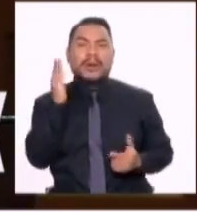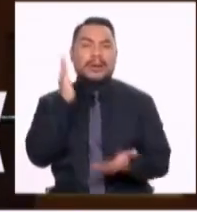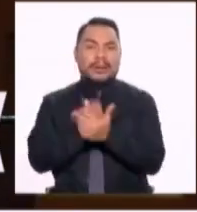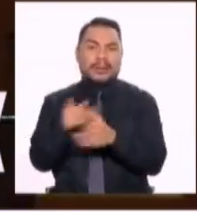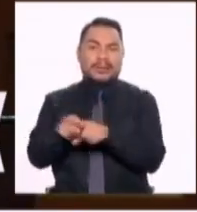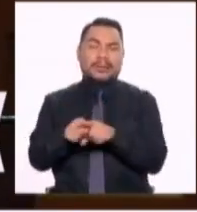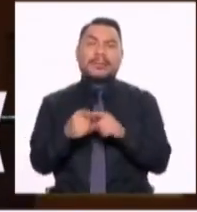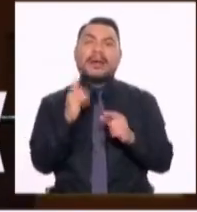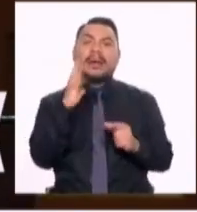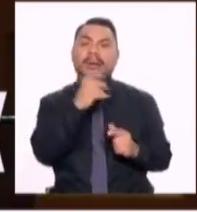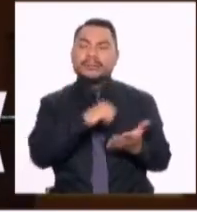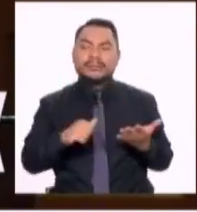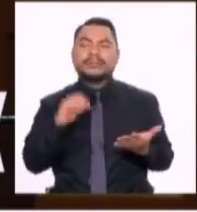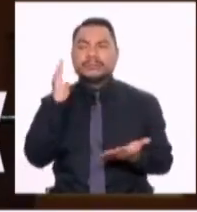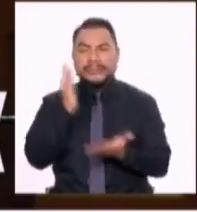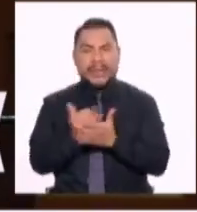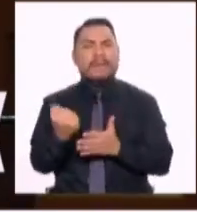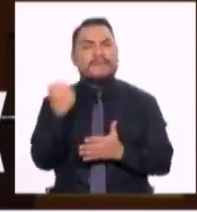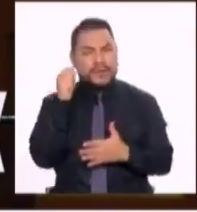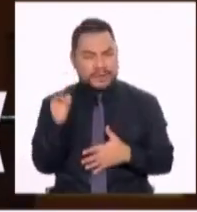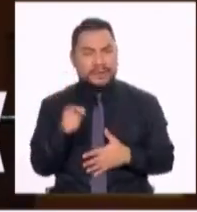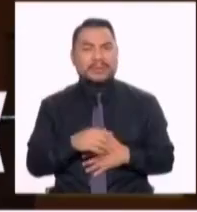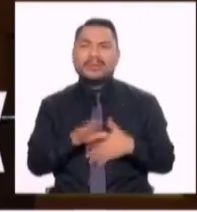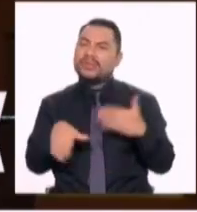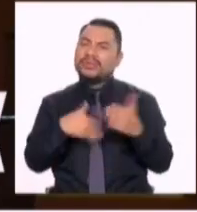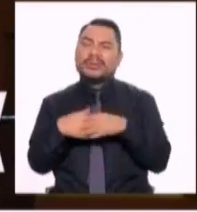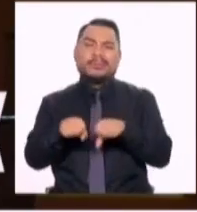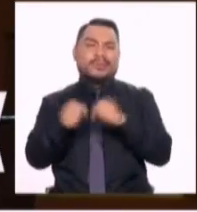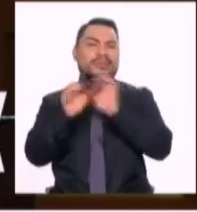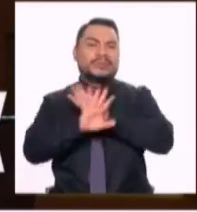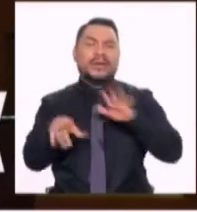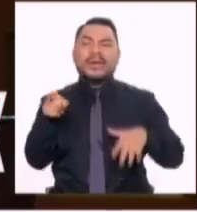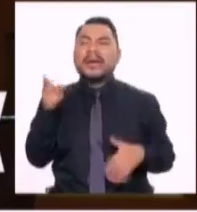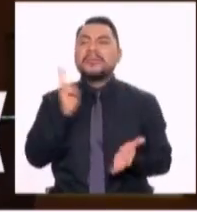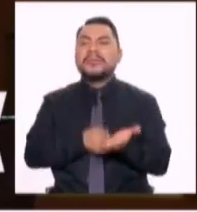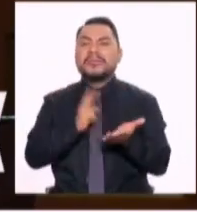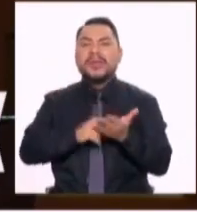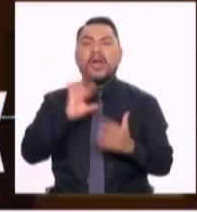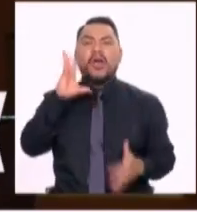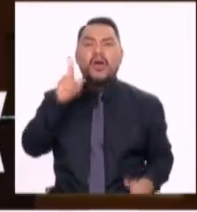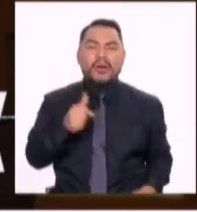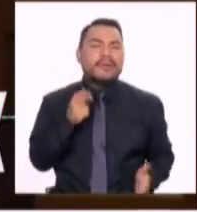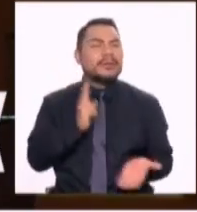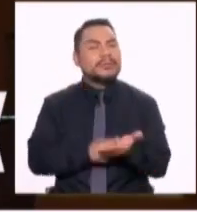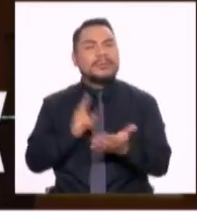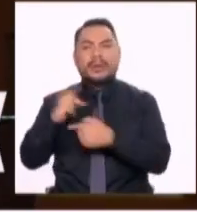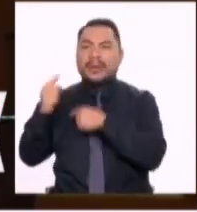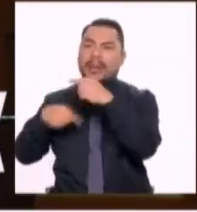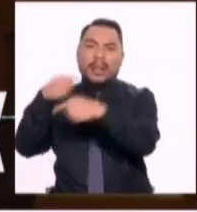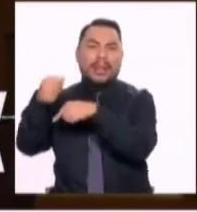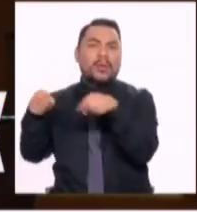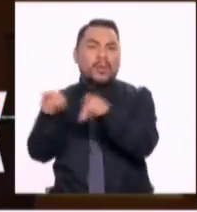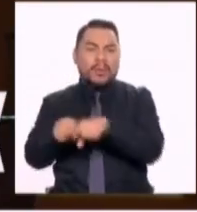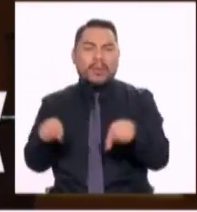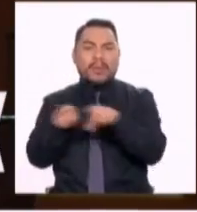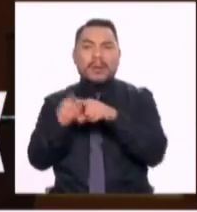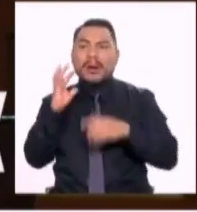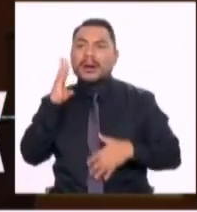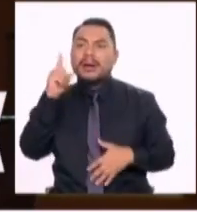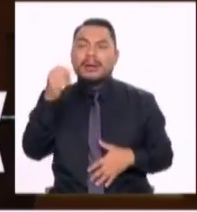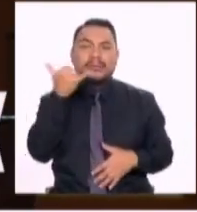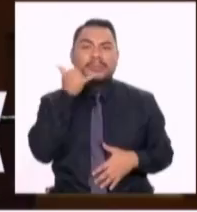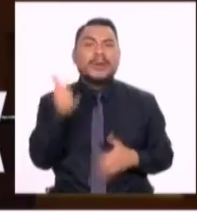nada. Aquí hay algo muy peculiar, por ejemplo, lo que demuestra El Salvador a través de su presidente